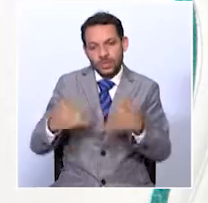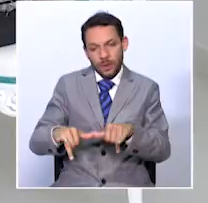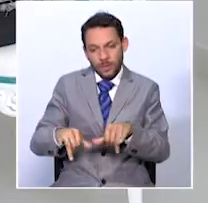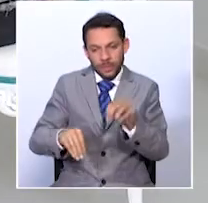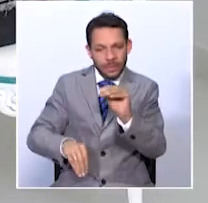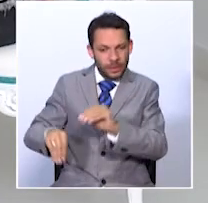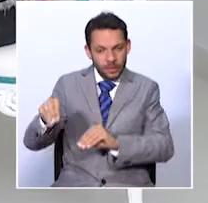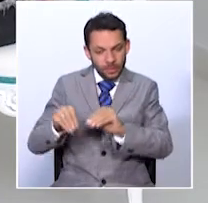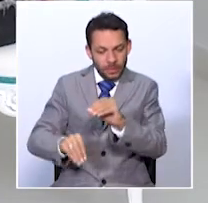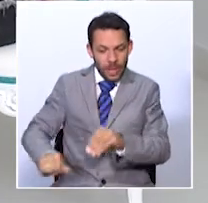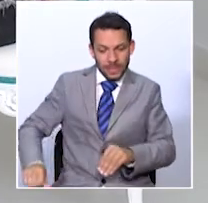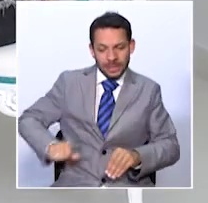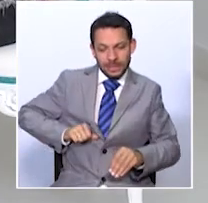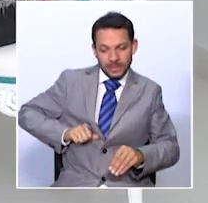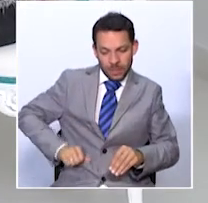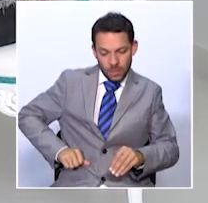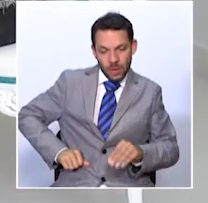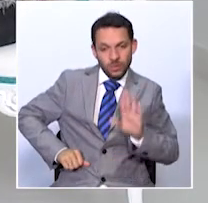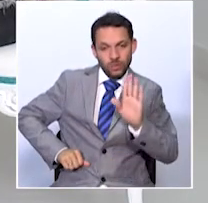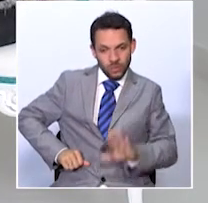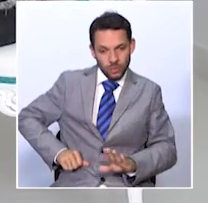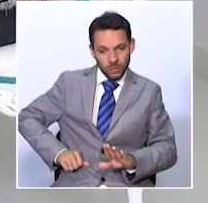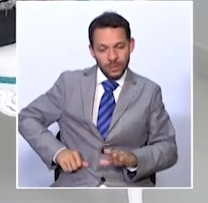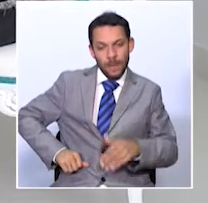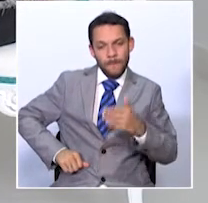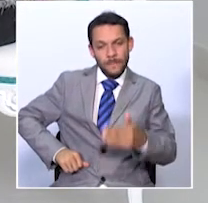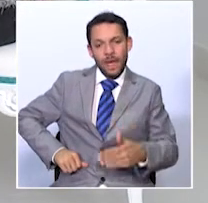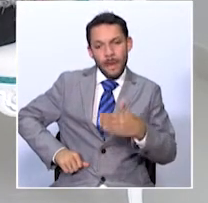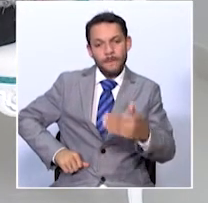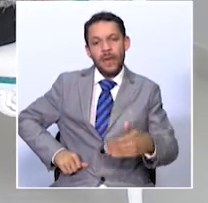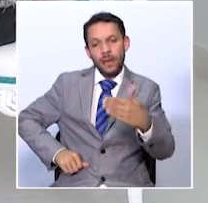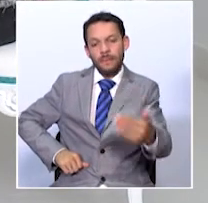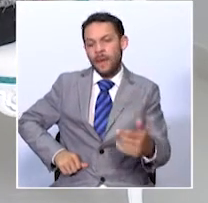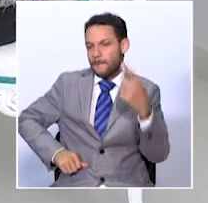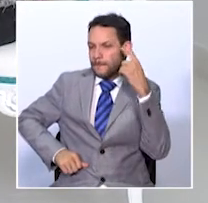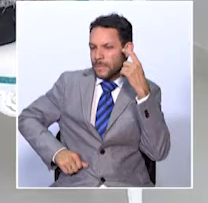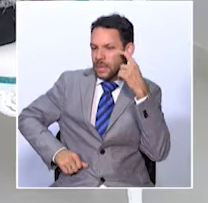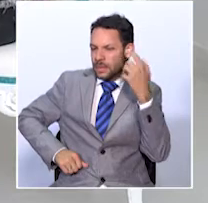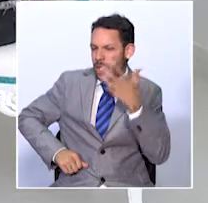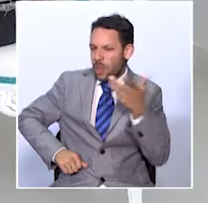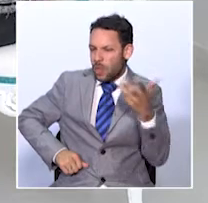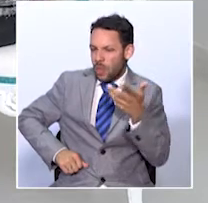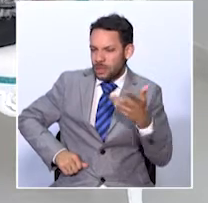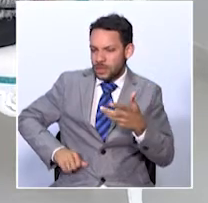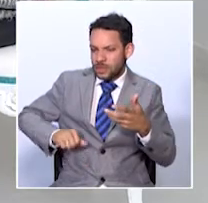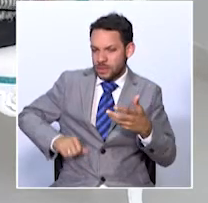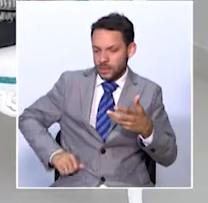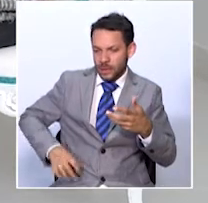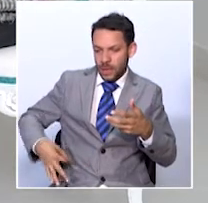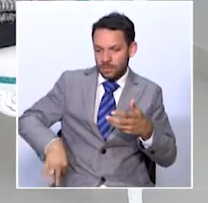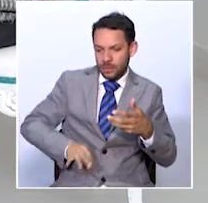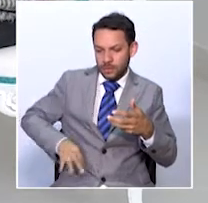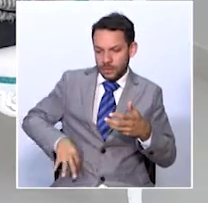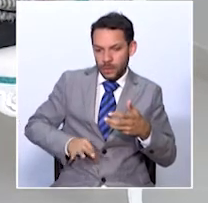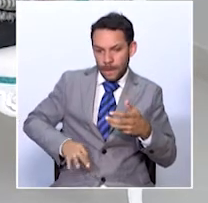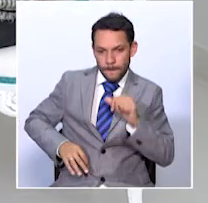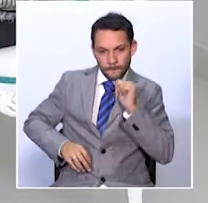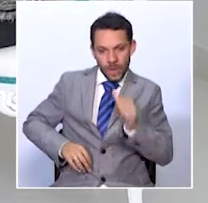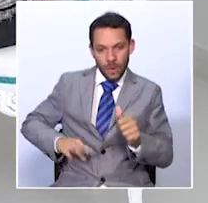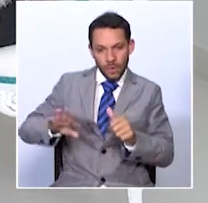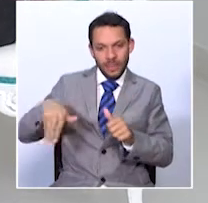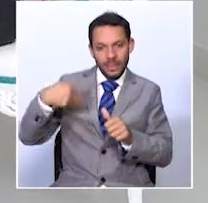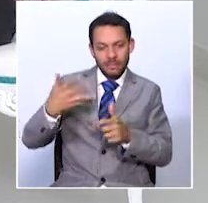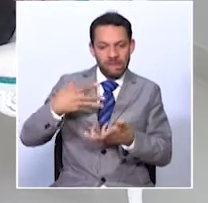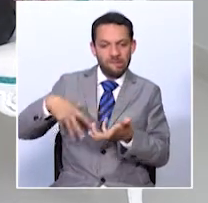una cicatriz, pero esa cicatriz muchas veces tenemos que pensar dónde la vamos a colocar para que no quede peor este